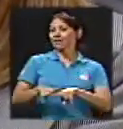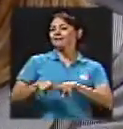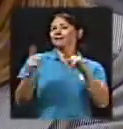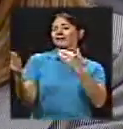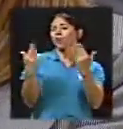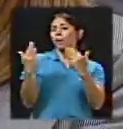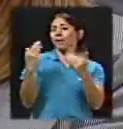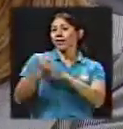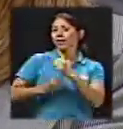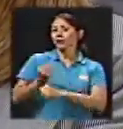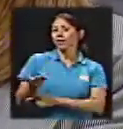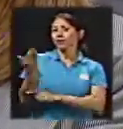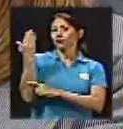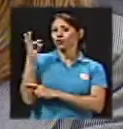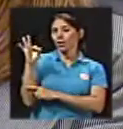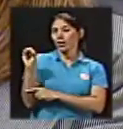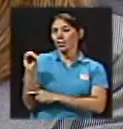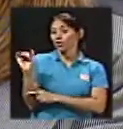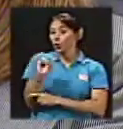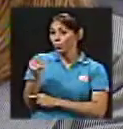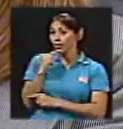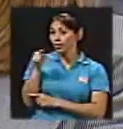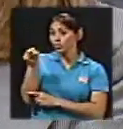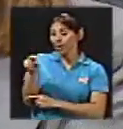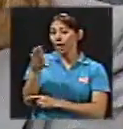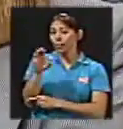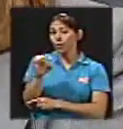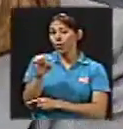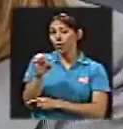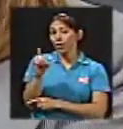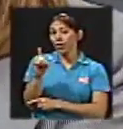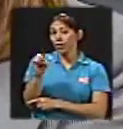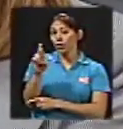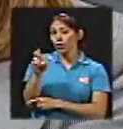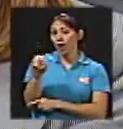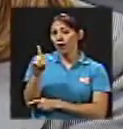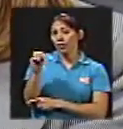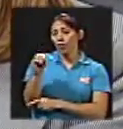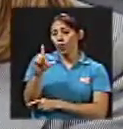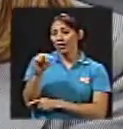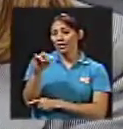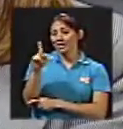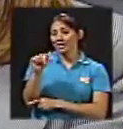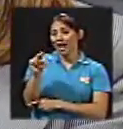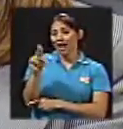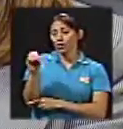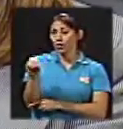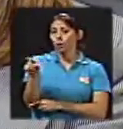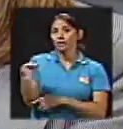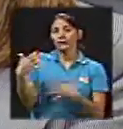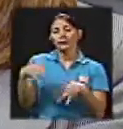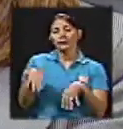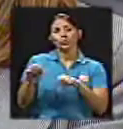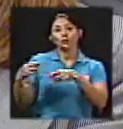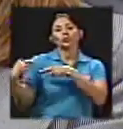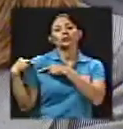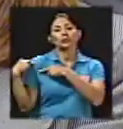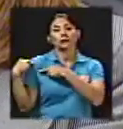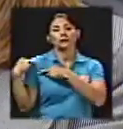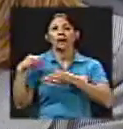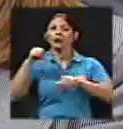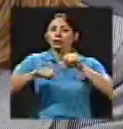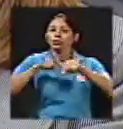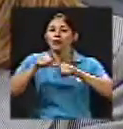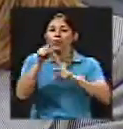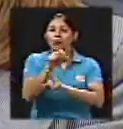1990. Como usted decía, don Eduardo le tocó magistralmente, diría yo, además, lidiar con una situación sumamente